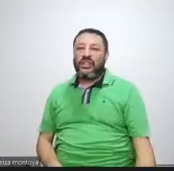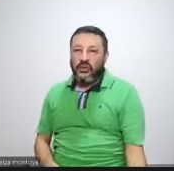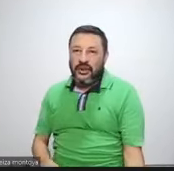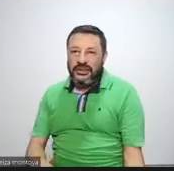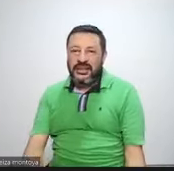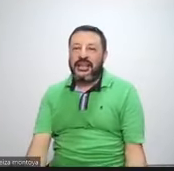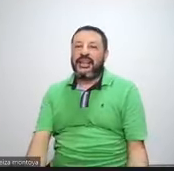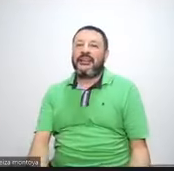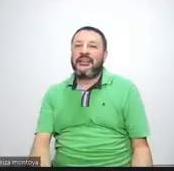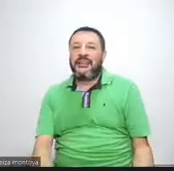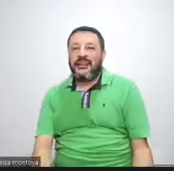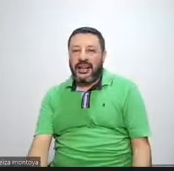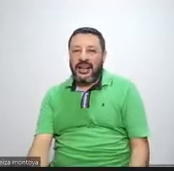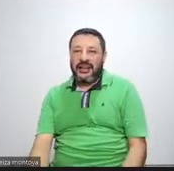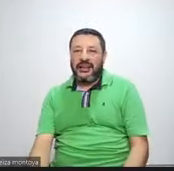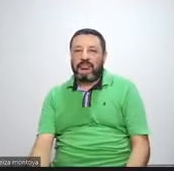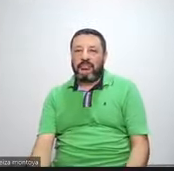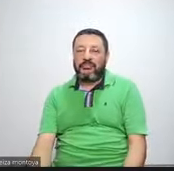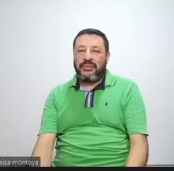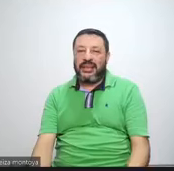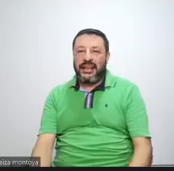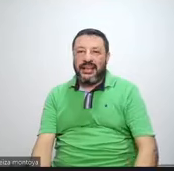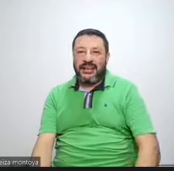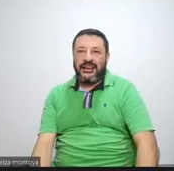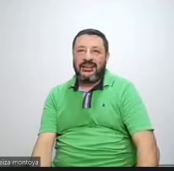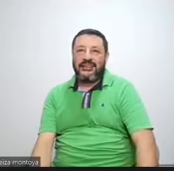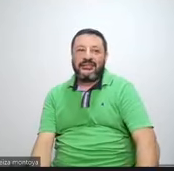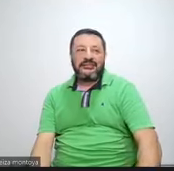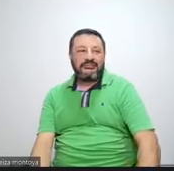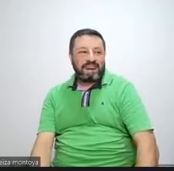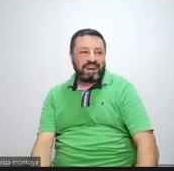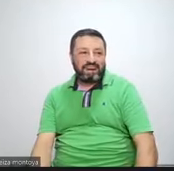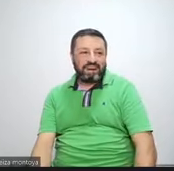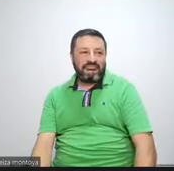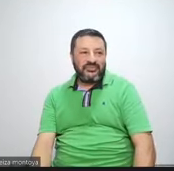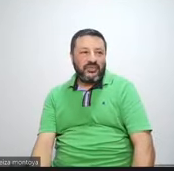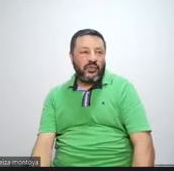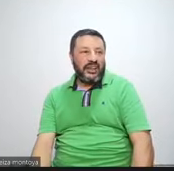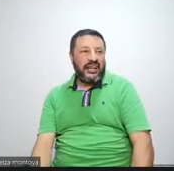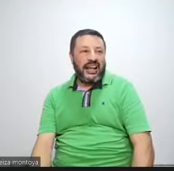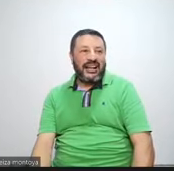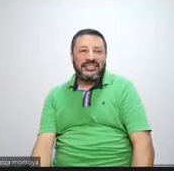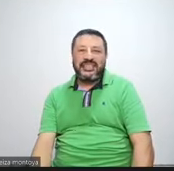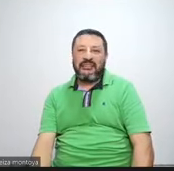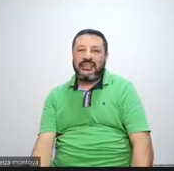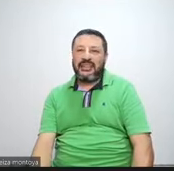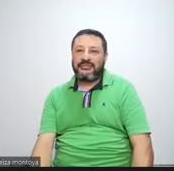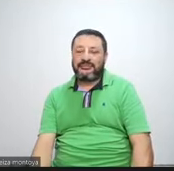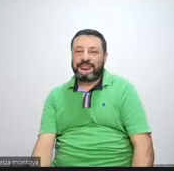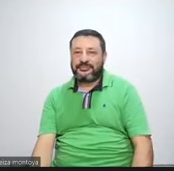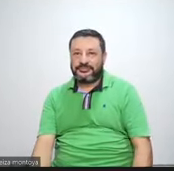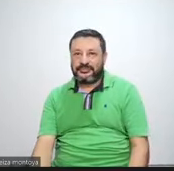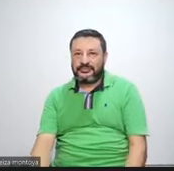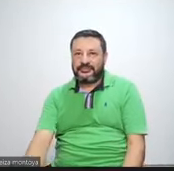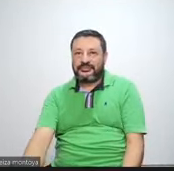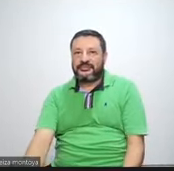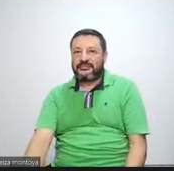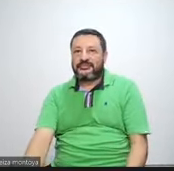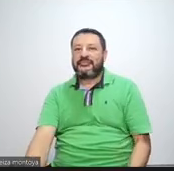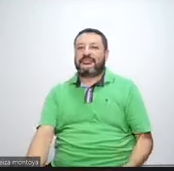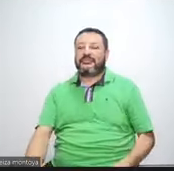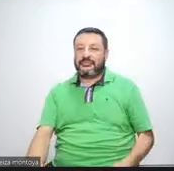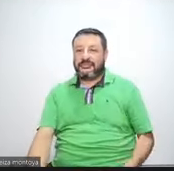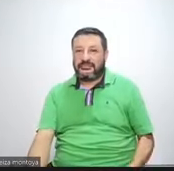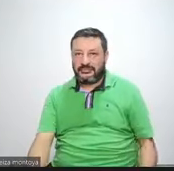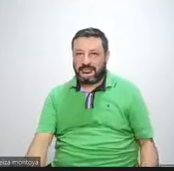de ella que va a presentar, creo que se llama el USA Classic, una